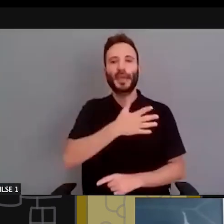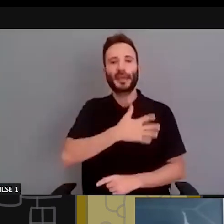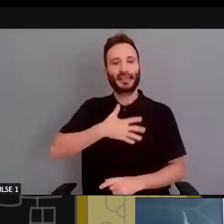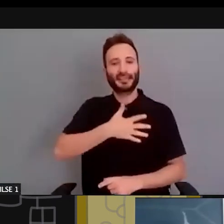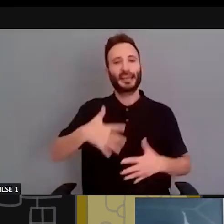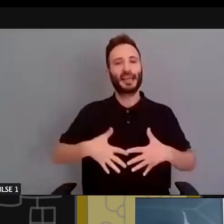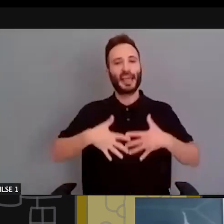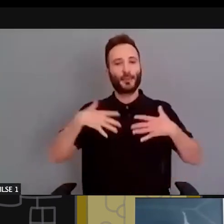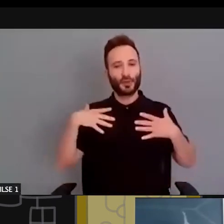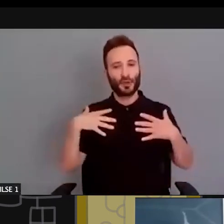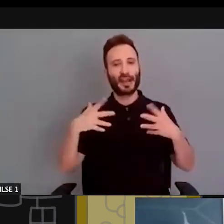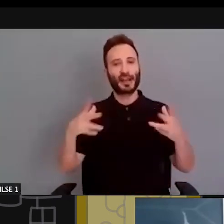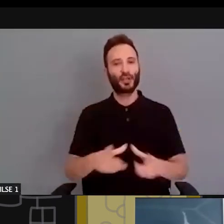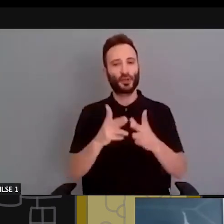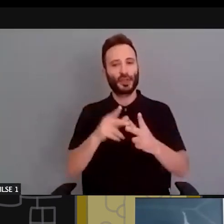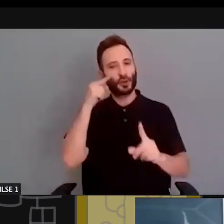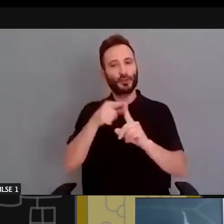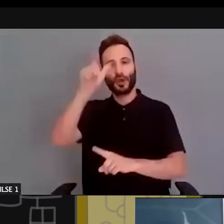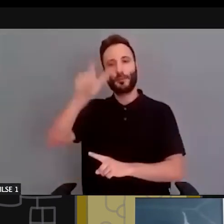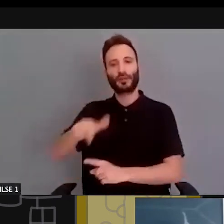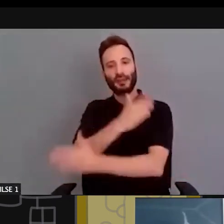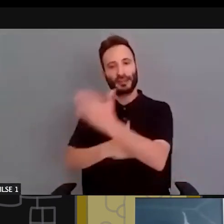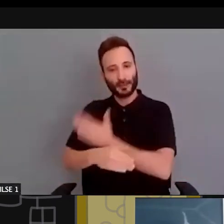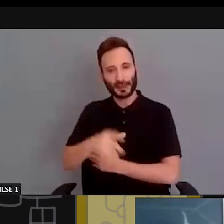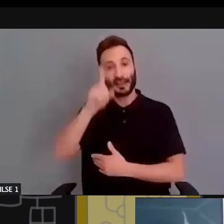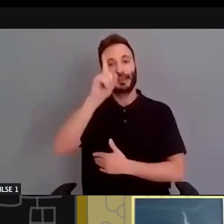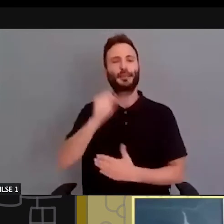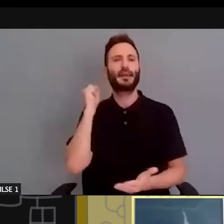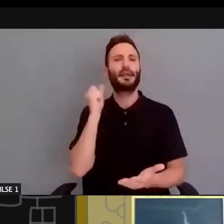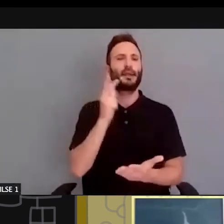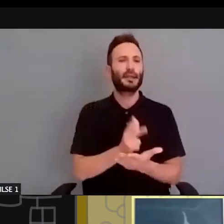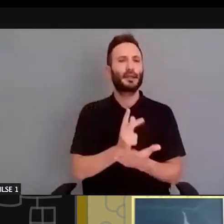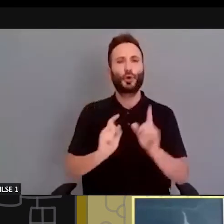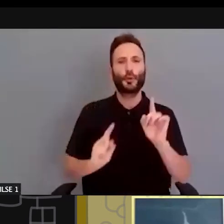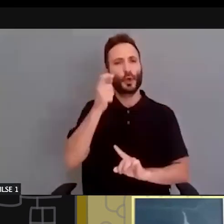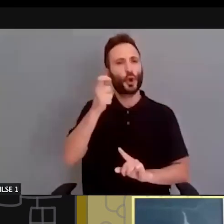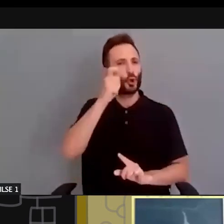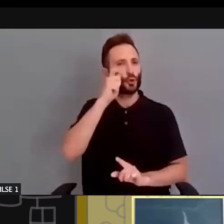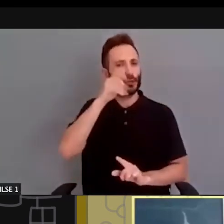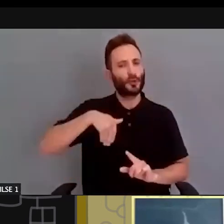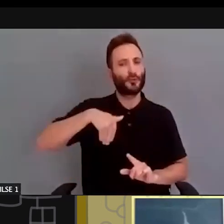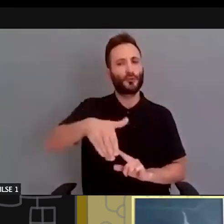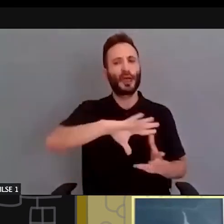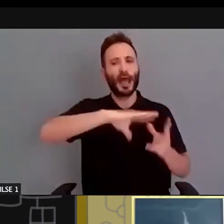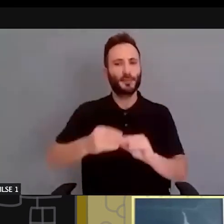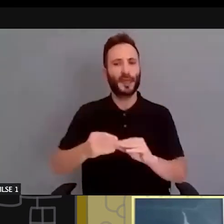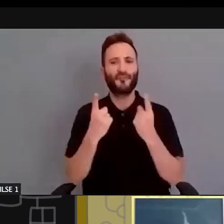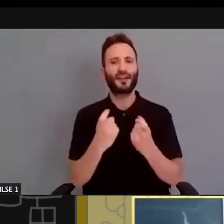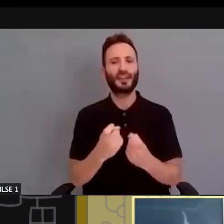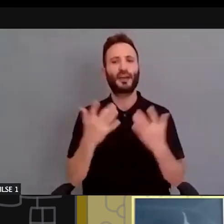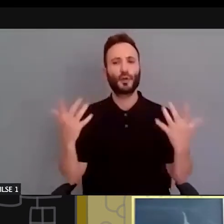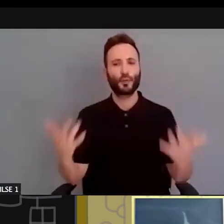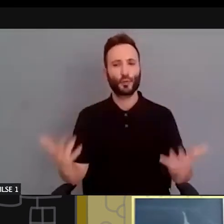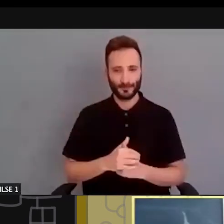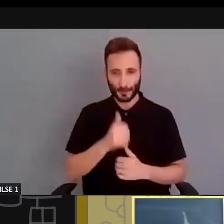y sin discapacidad? ¿Y cuál crees que es el mayor reto que el turismo todavía le falta abarcar? Gracias, pues